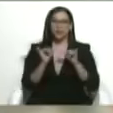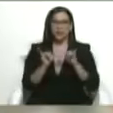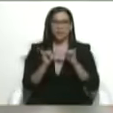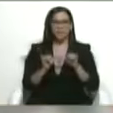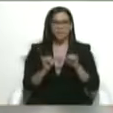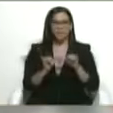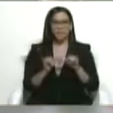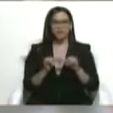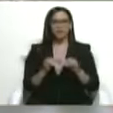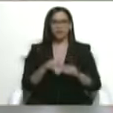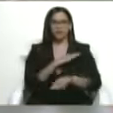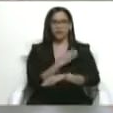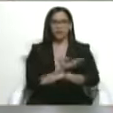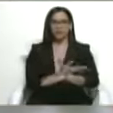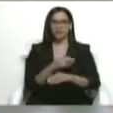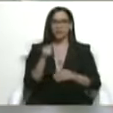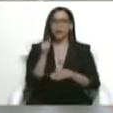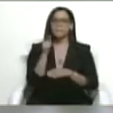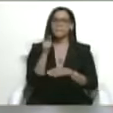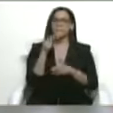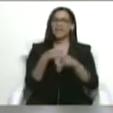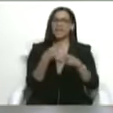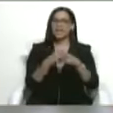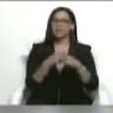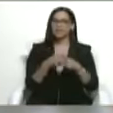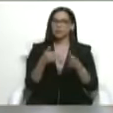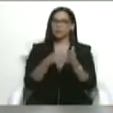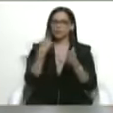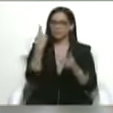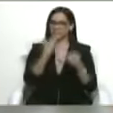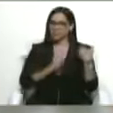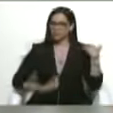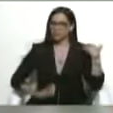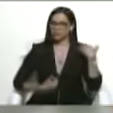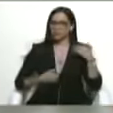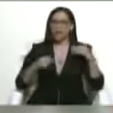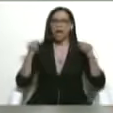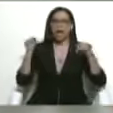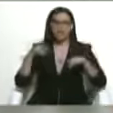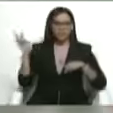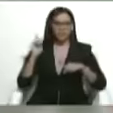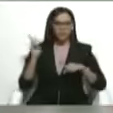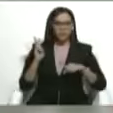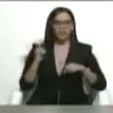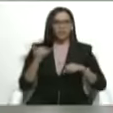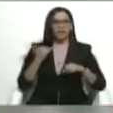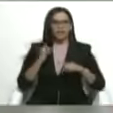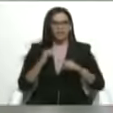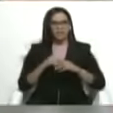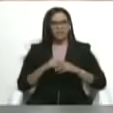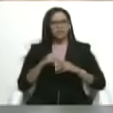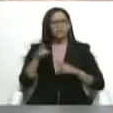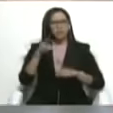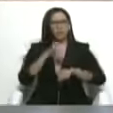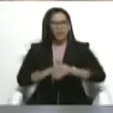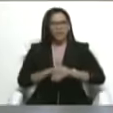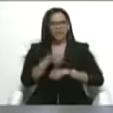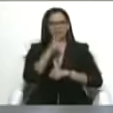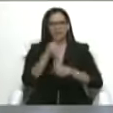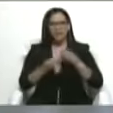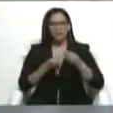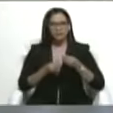también, cuando ha habido amenazas de ese tipo. Ahora, en Venezuela esto hay que darle una connotación, si tú detienes a quienes hacen